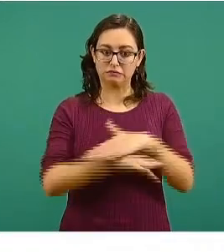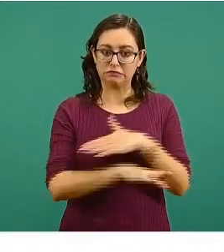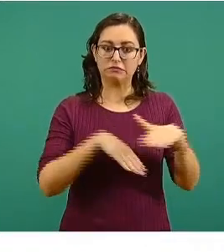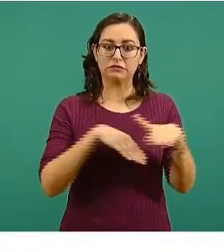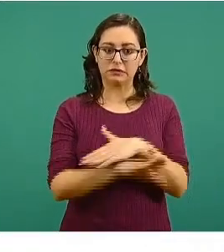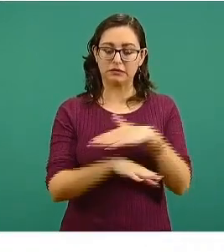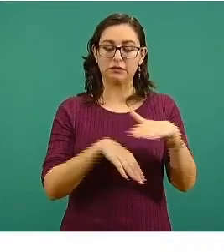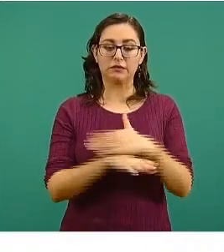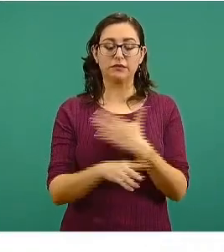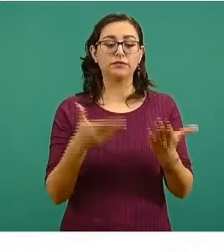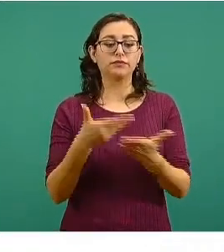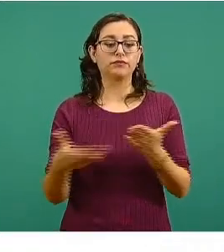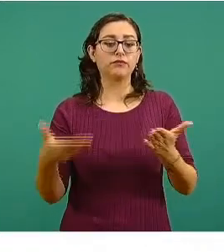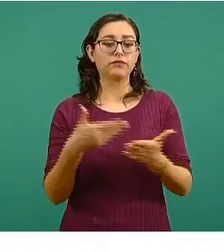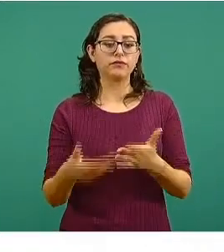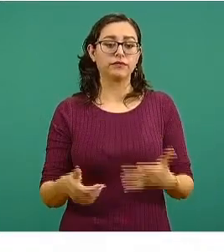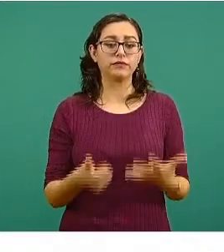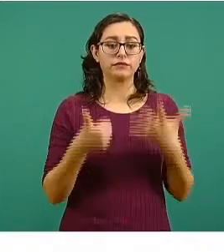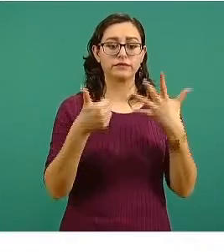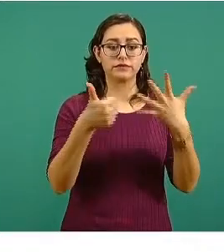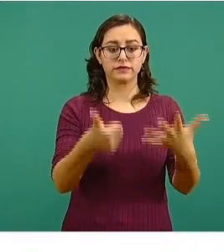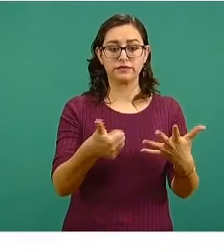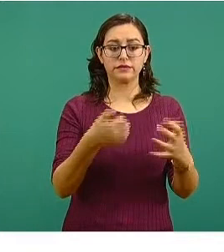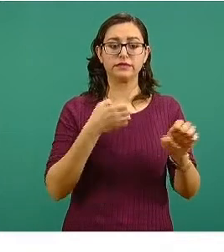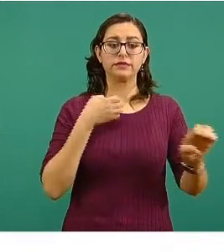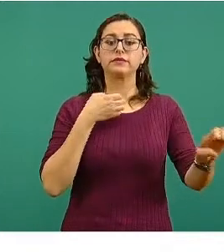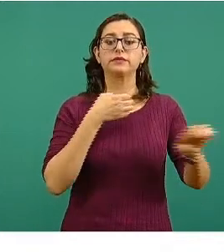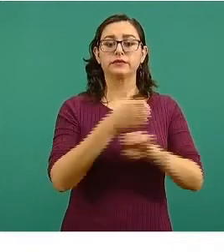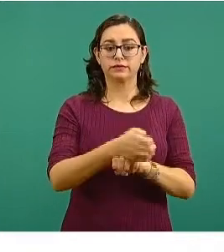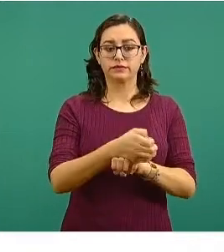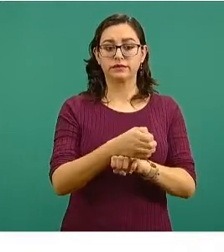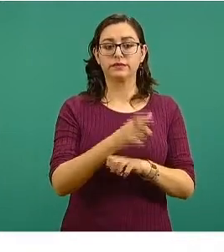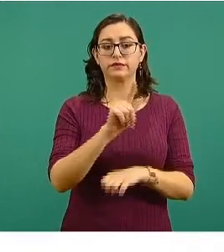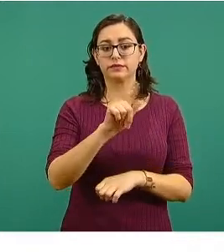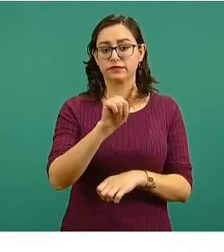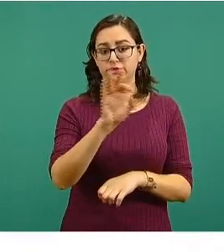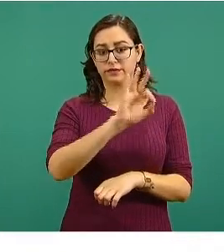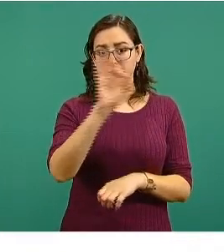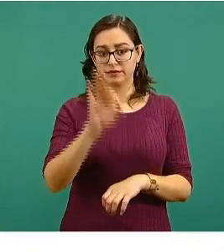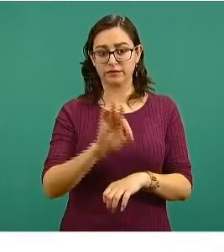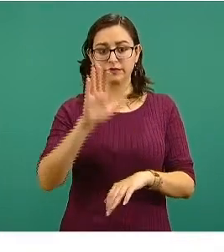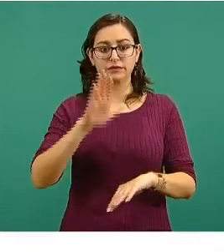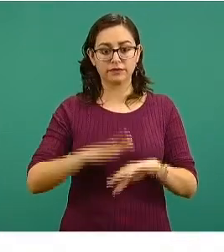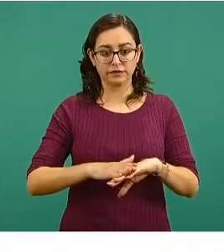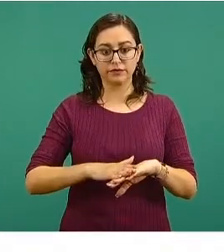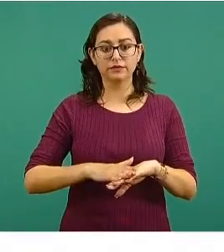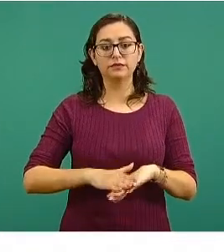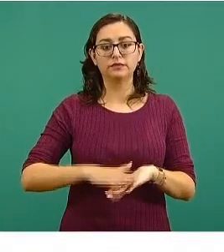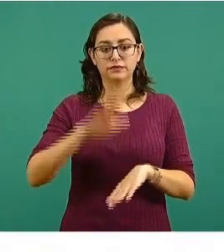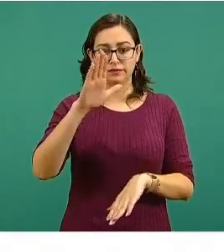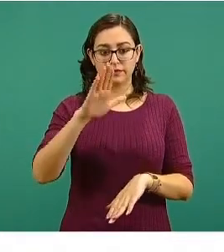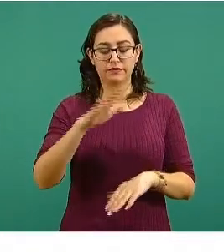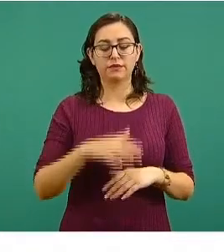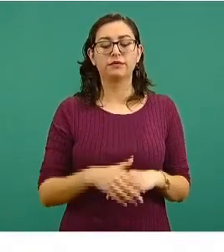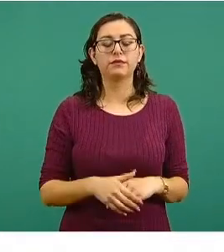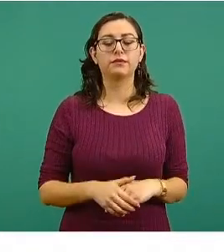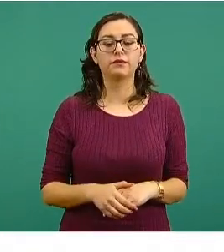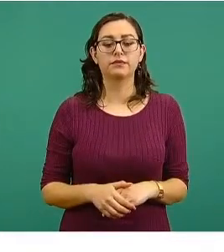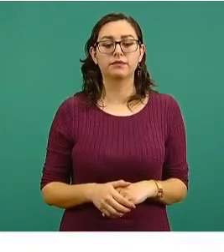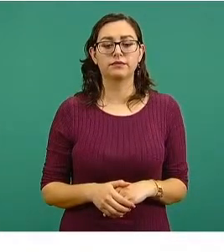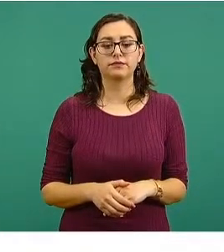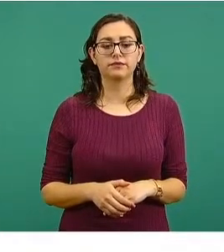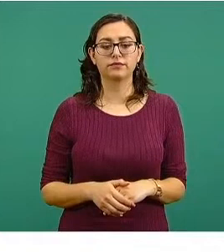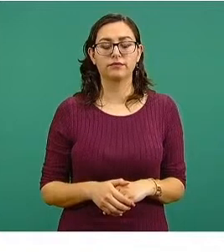país. Actualmente tenemos 6 entidades federativas con más del 70% de ocupación